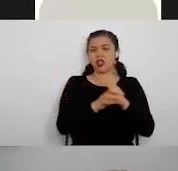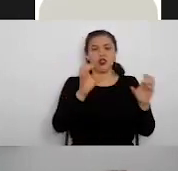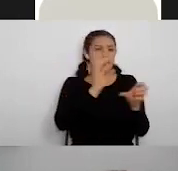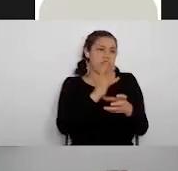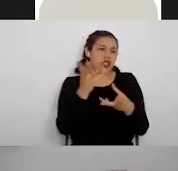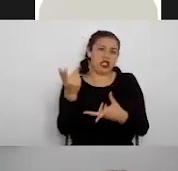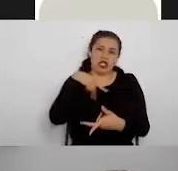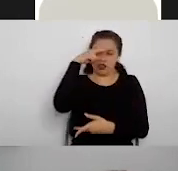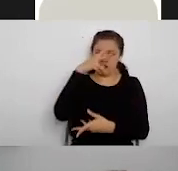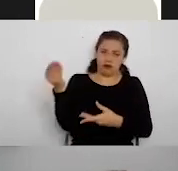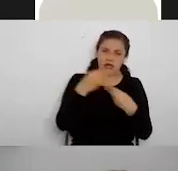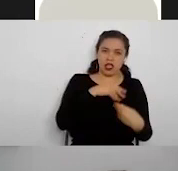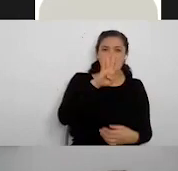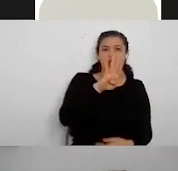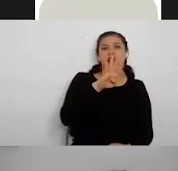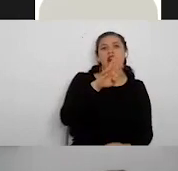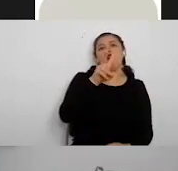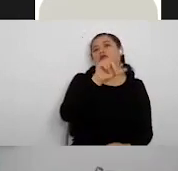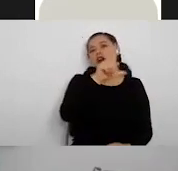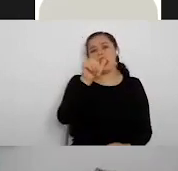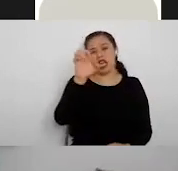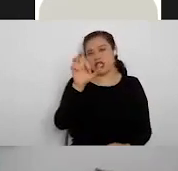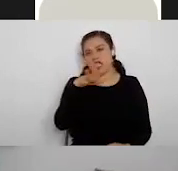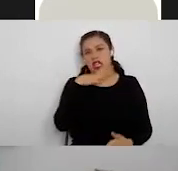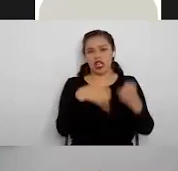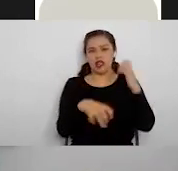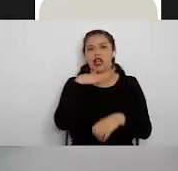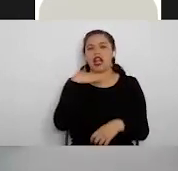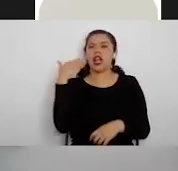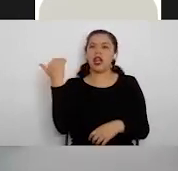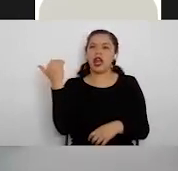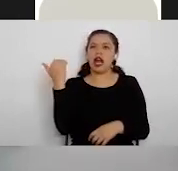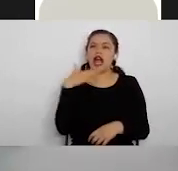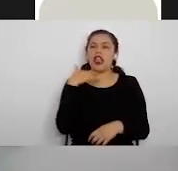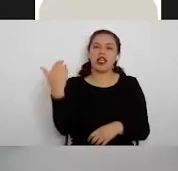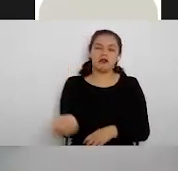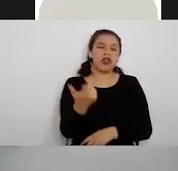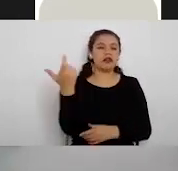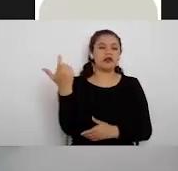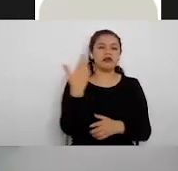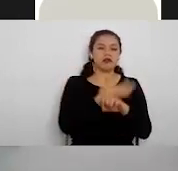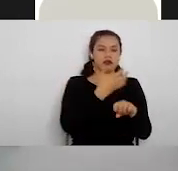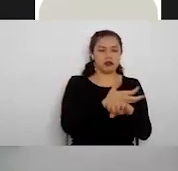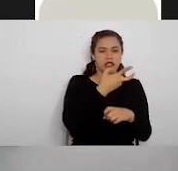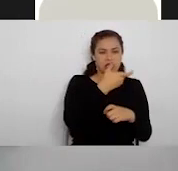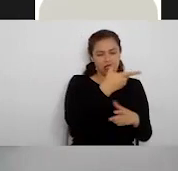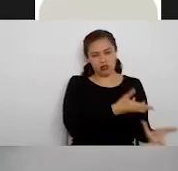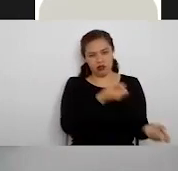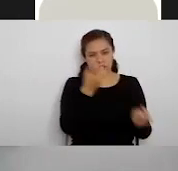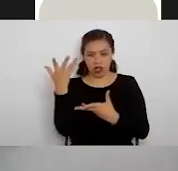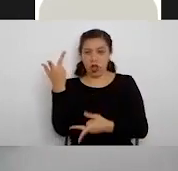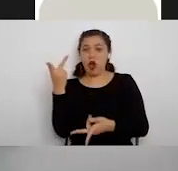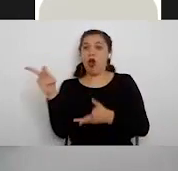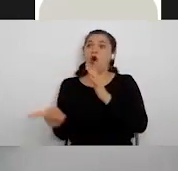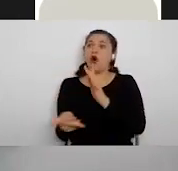mismo puede ser Bayer, las empresas alemanas, estadounidenses, se pueden llevar su dinero. Muchas de ellas deciden reinvertirlo aquí,